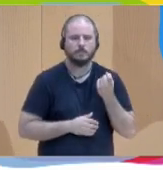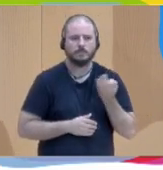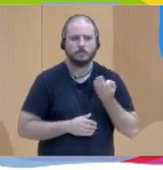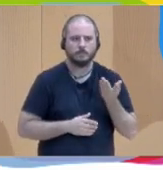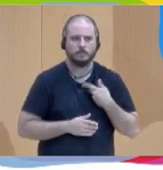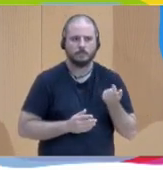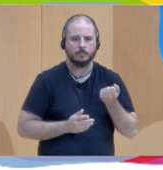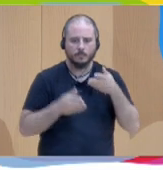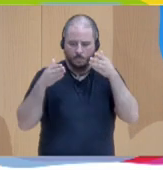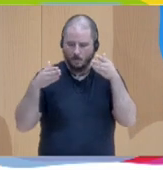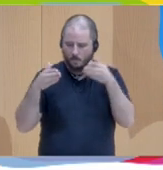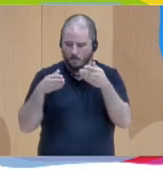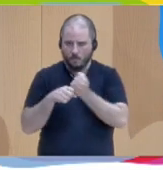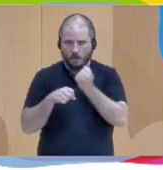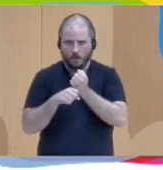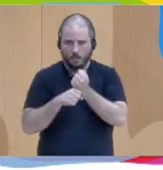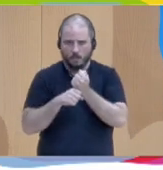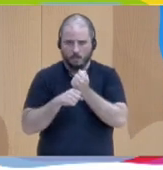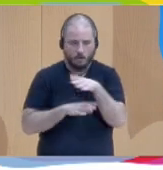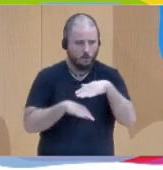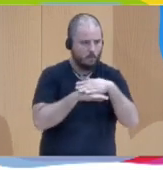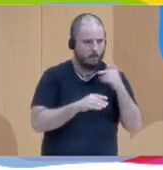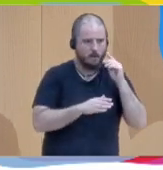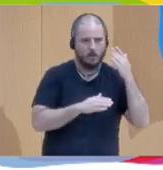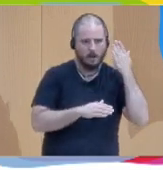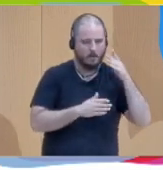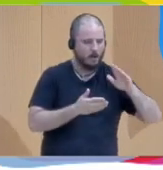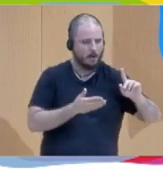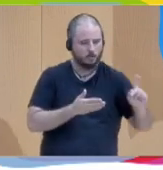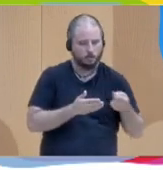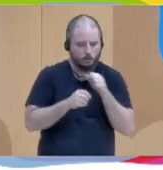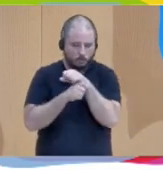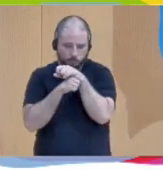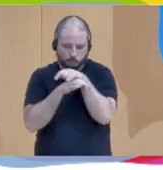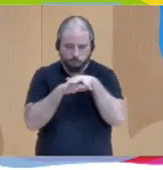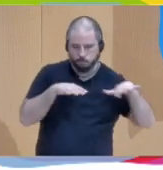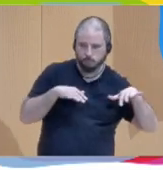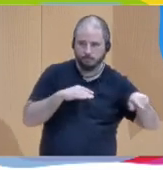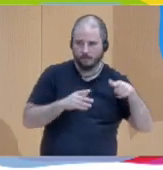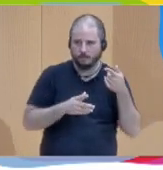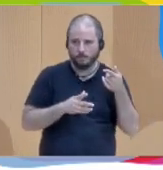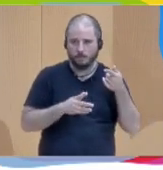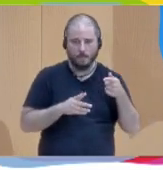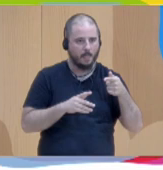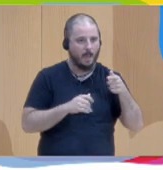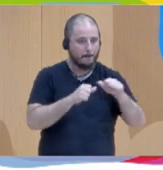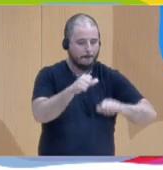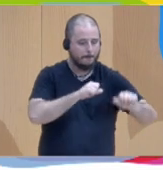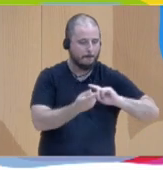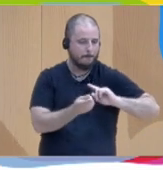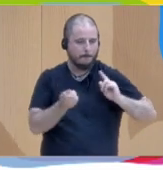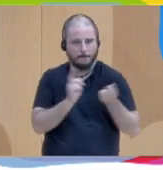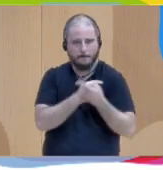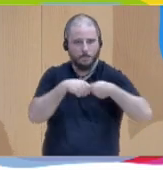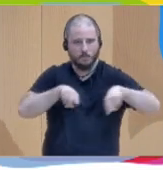enfoque de trabajo a todo el gobierno de navarra y que sea también un punto de inflexión para que departamentos que muchas veces como ha salido